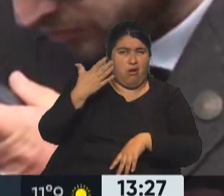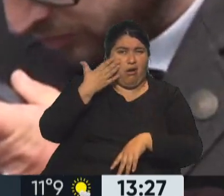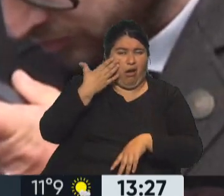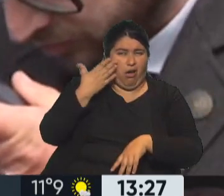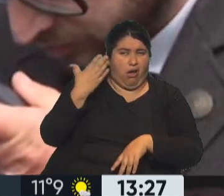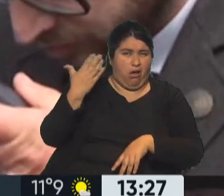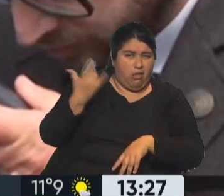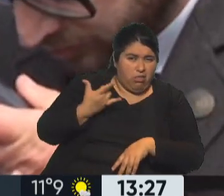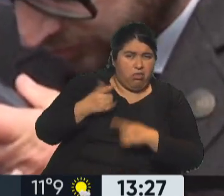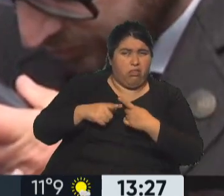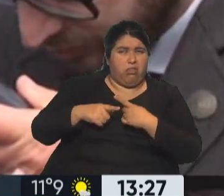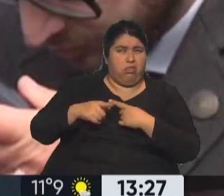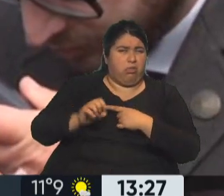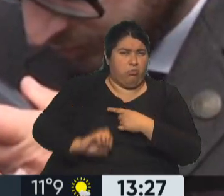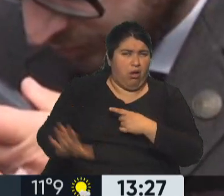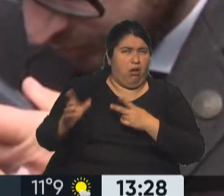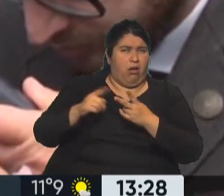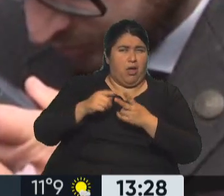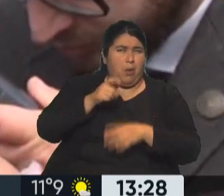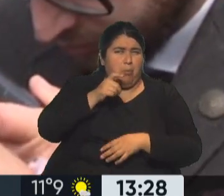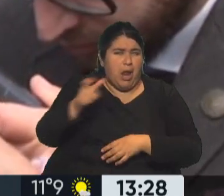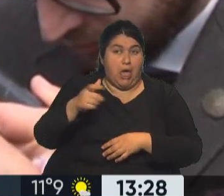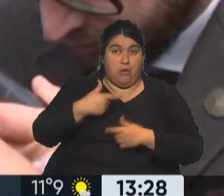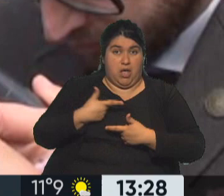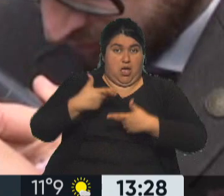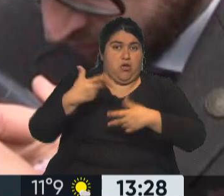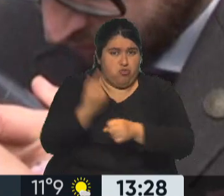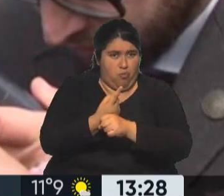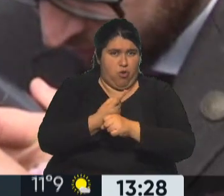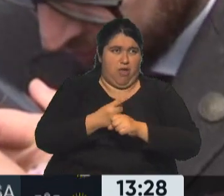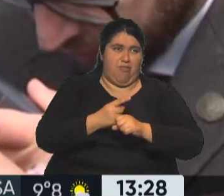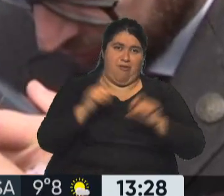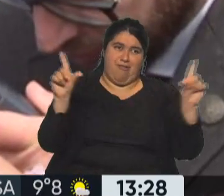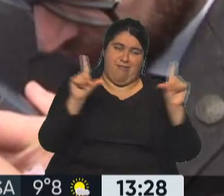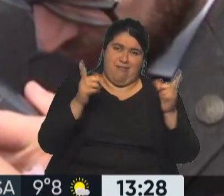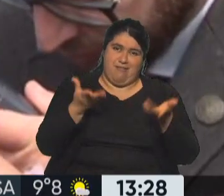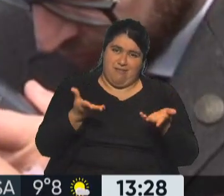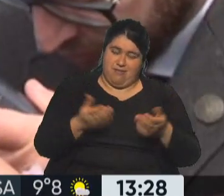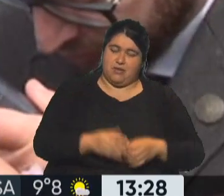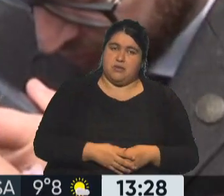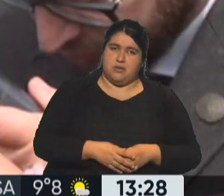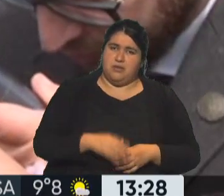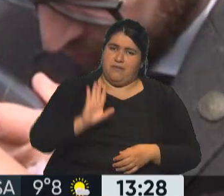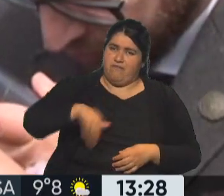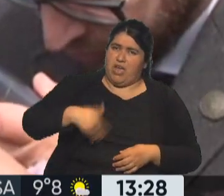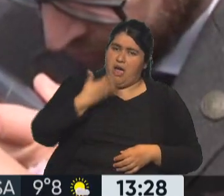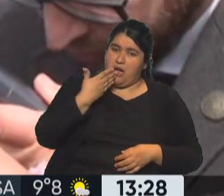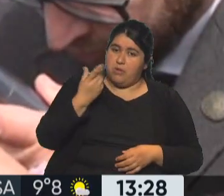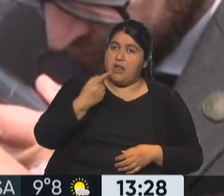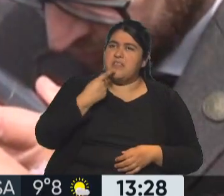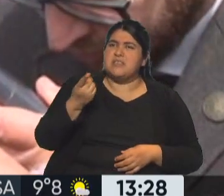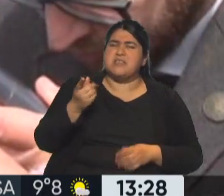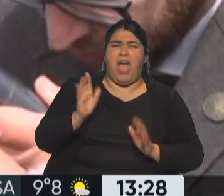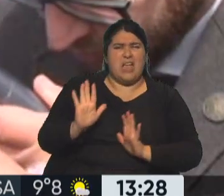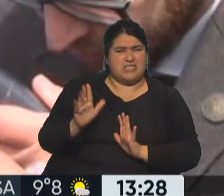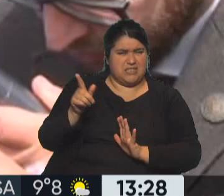de miserable, palabras que algunas no puedo decir porque están todos los medios y son unas groserías, cuando te dice que es el maligno del mundo,